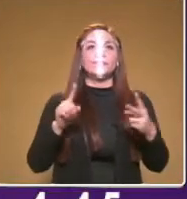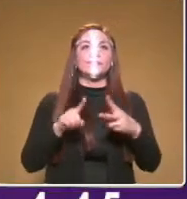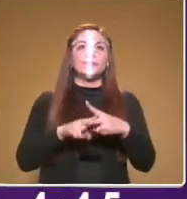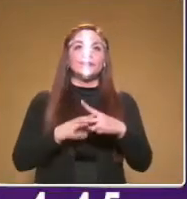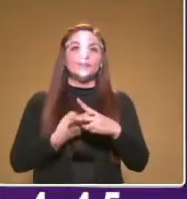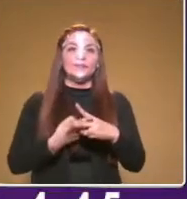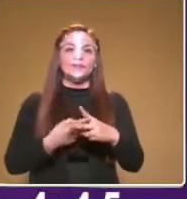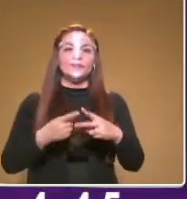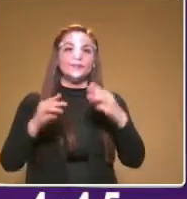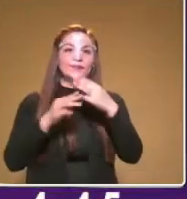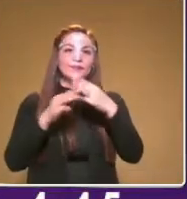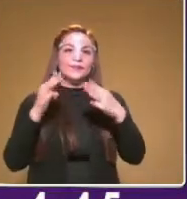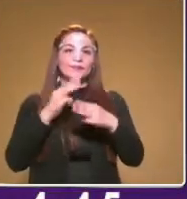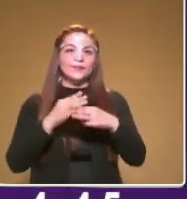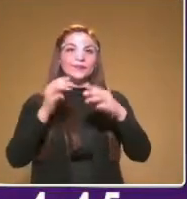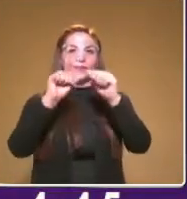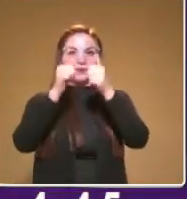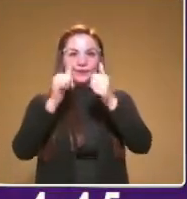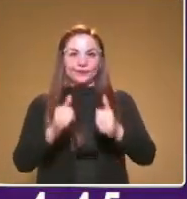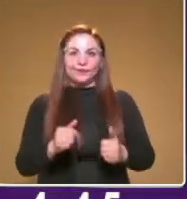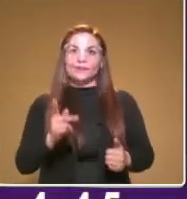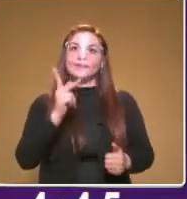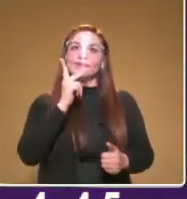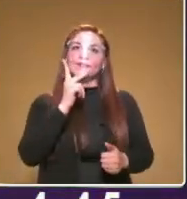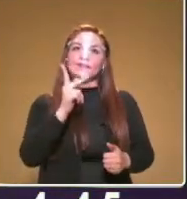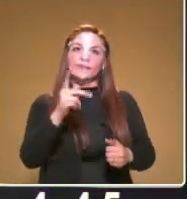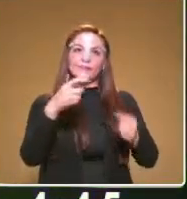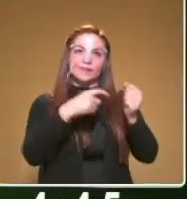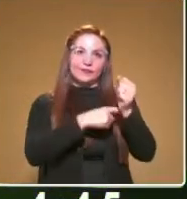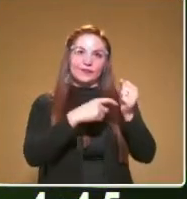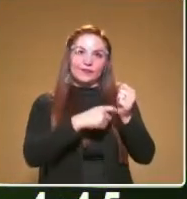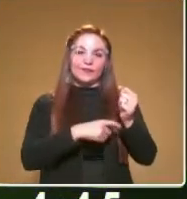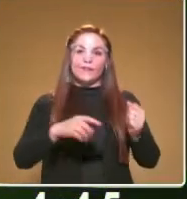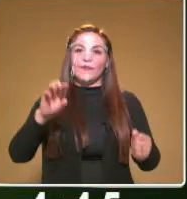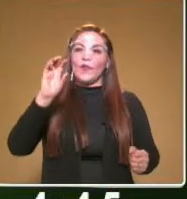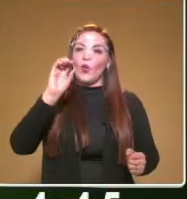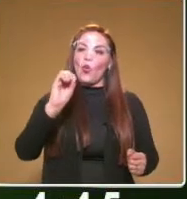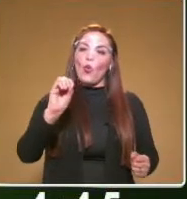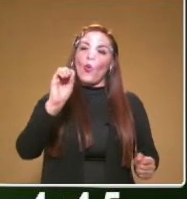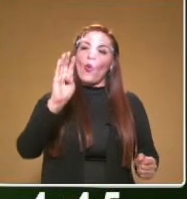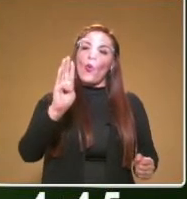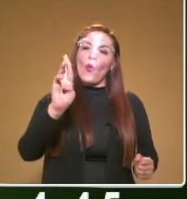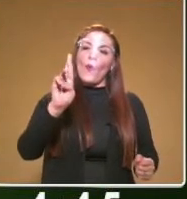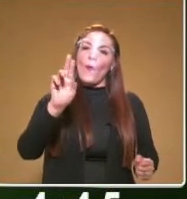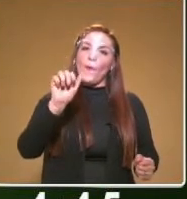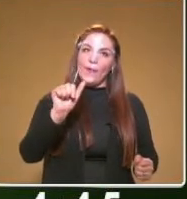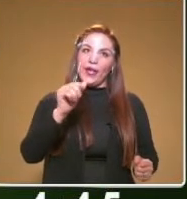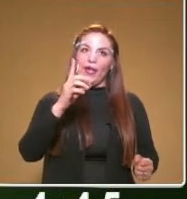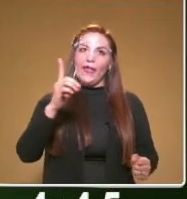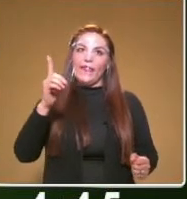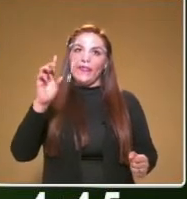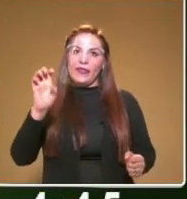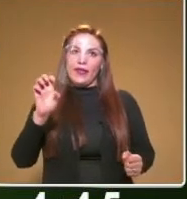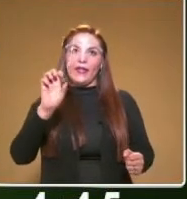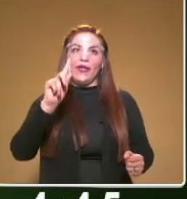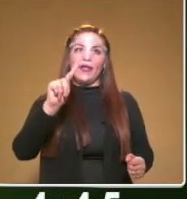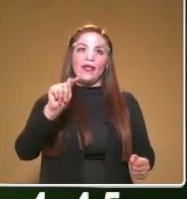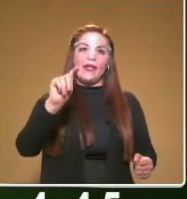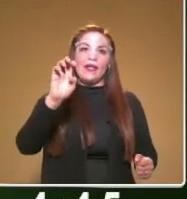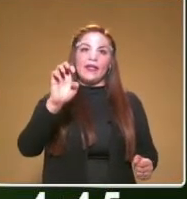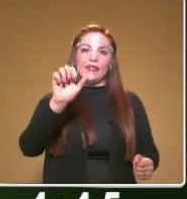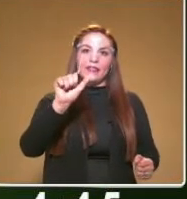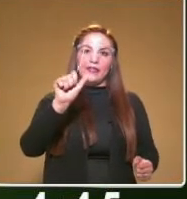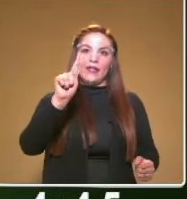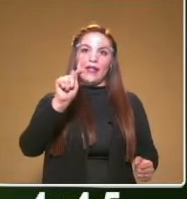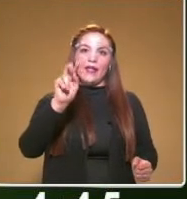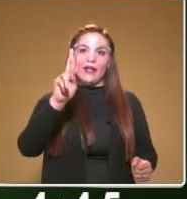ahí la palabrita que estaba oculta era obra de teatro, que es en lo cual vamos a estar trabajando el día de hoy. Y bueno, la respondieron